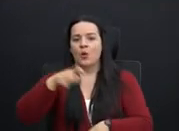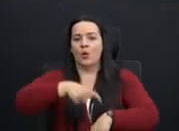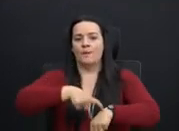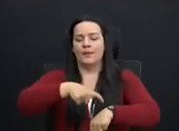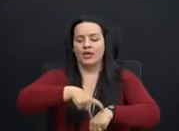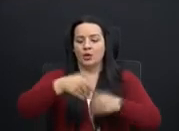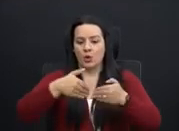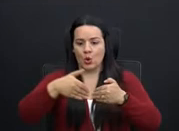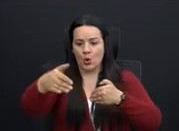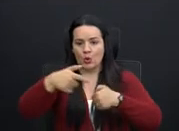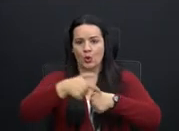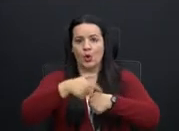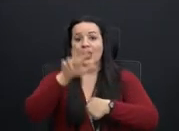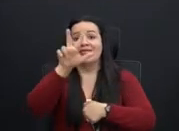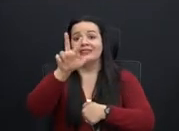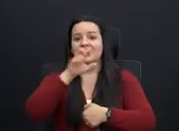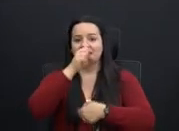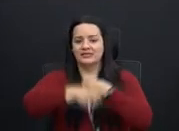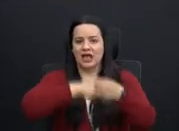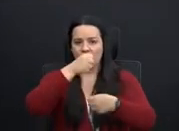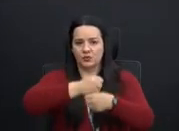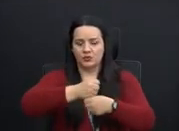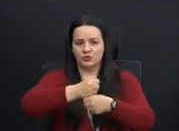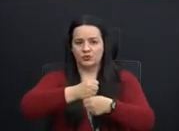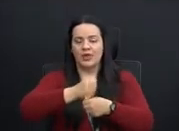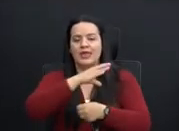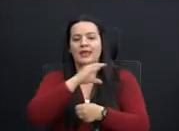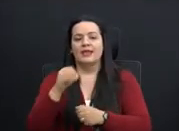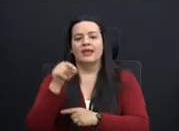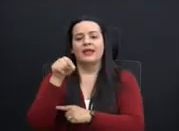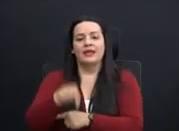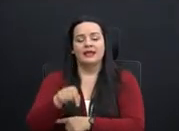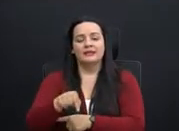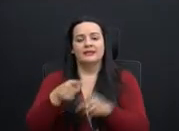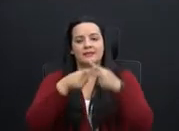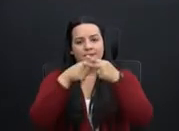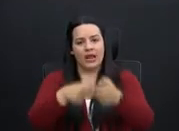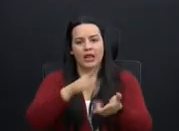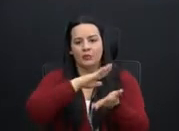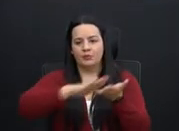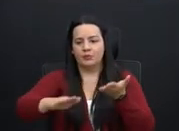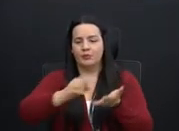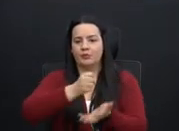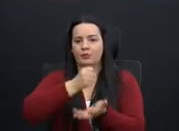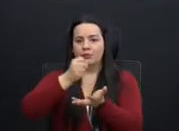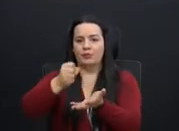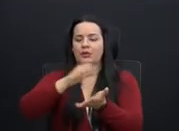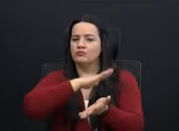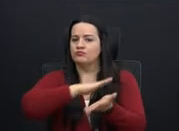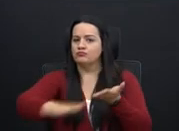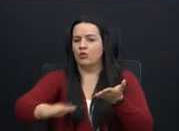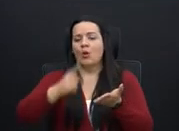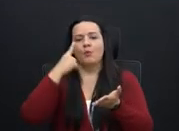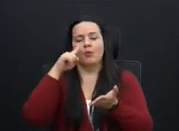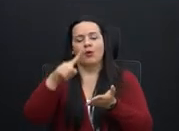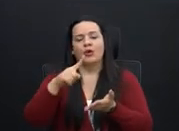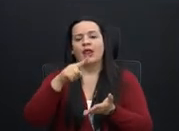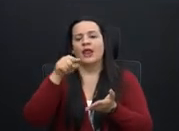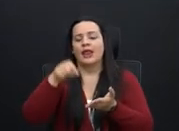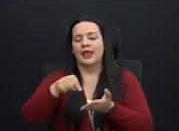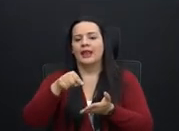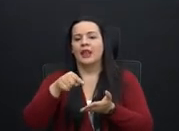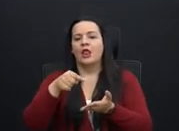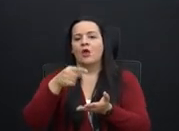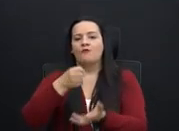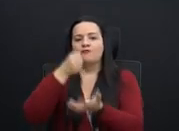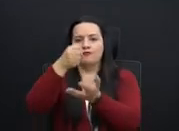de gracia de 3 años. Los recursos del préstamo serán desembolsados en un solo tracto por el Fondo Monetario